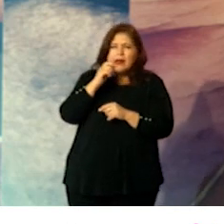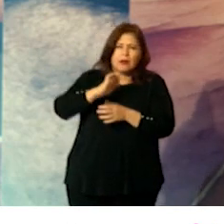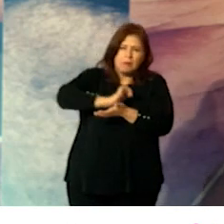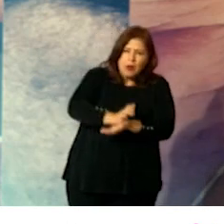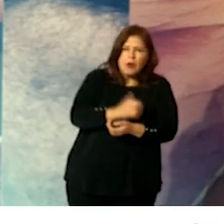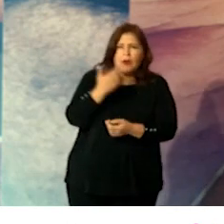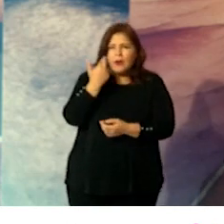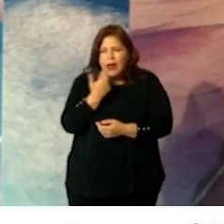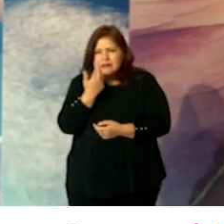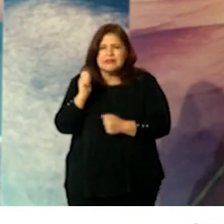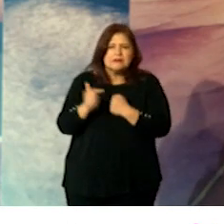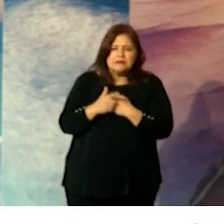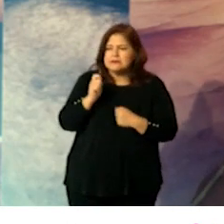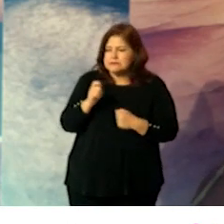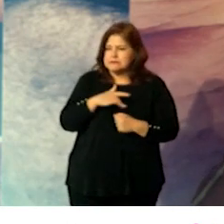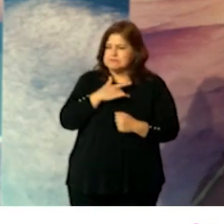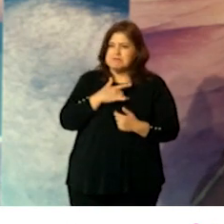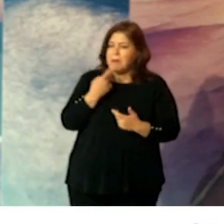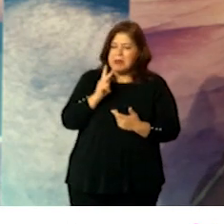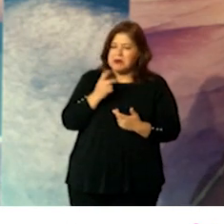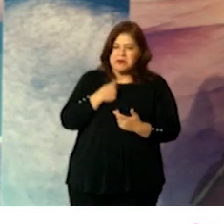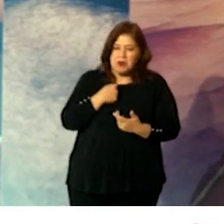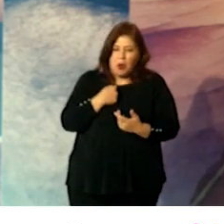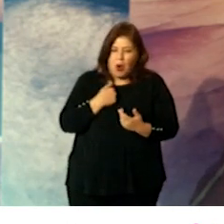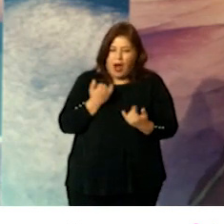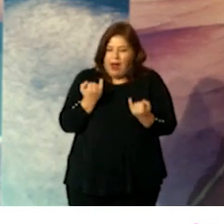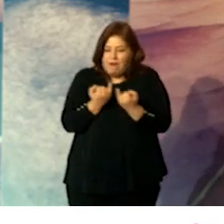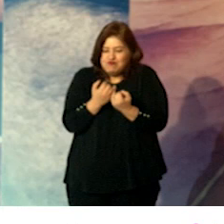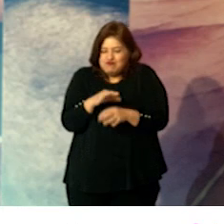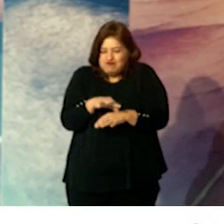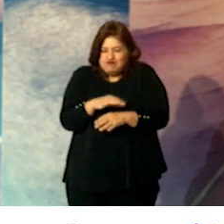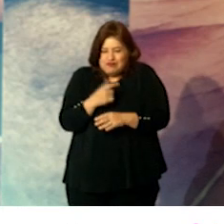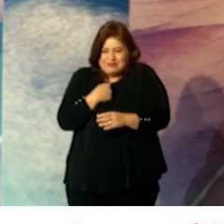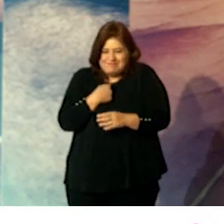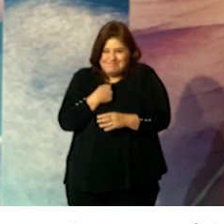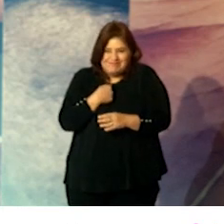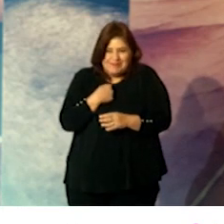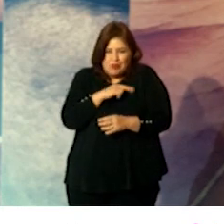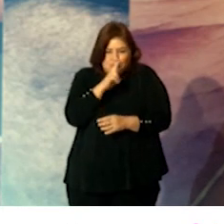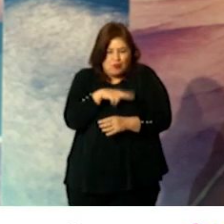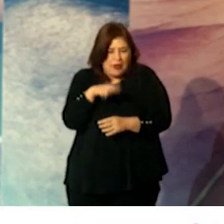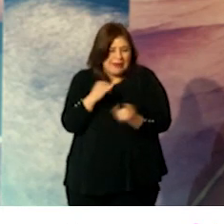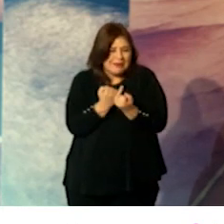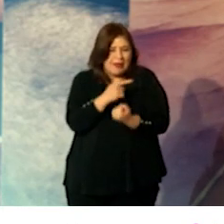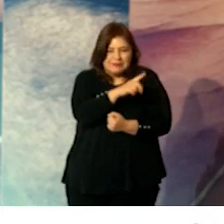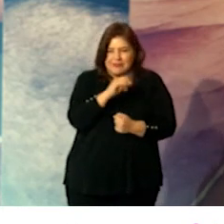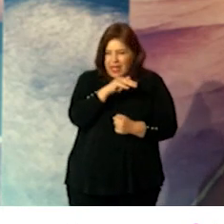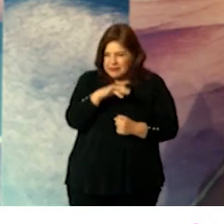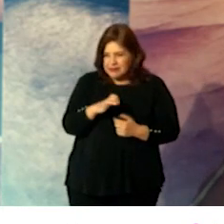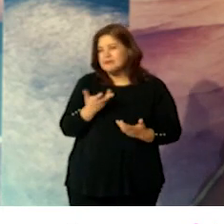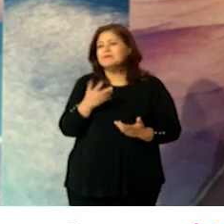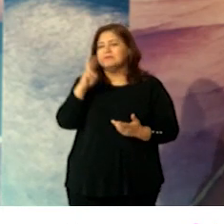viviendo un tipo de discriminación que yo nunca, probablemente no viva, nunca. Y por eso creo que